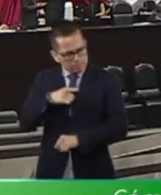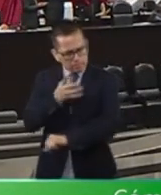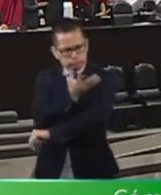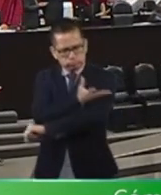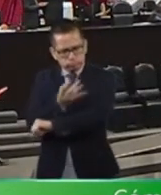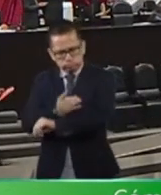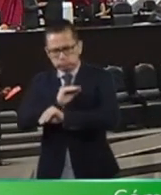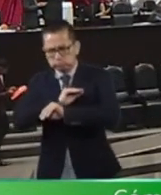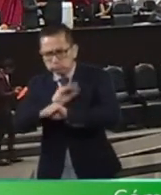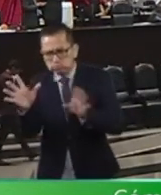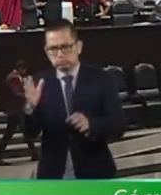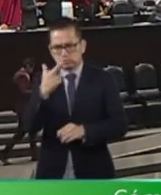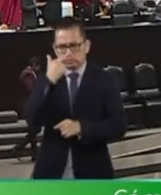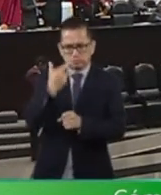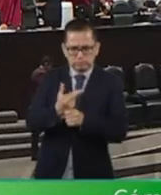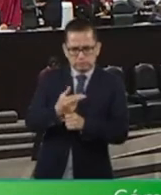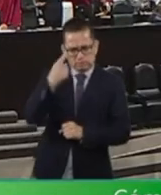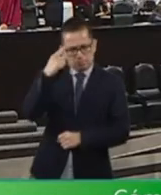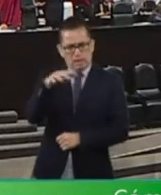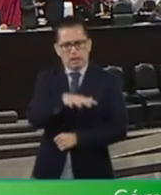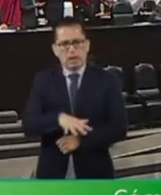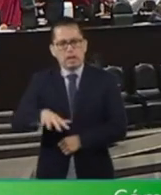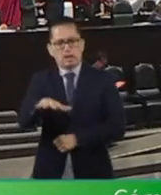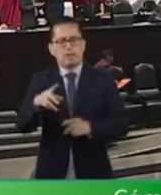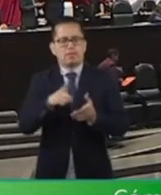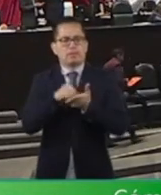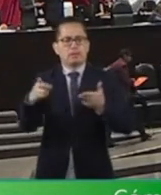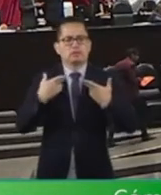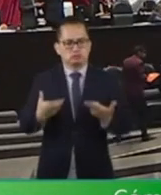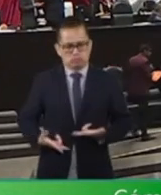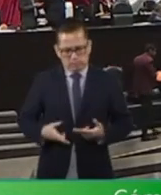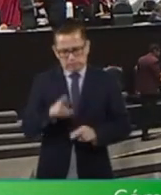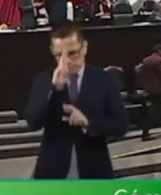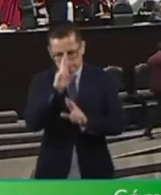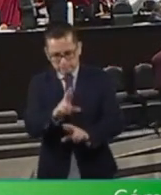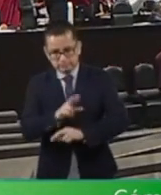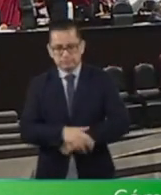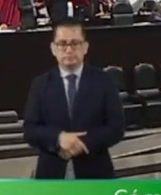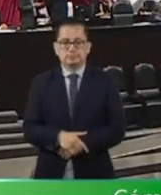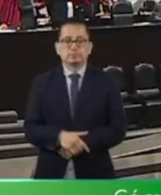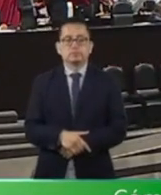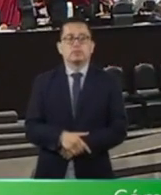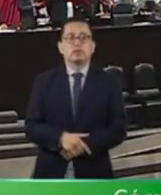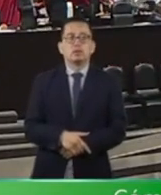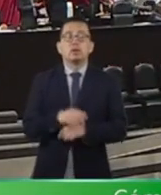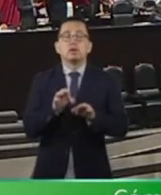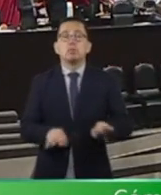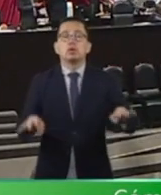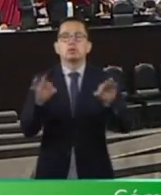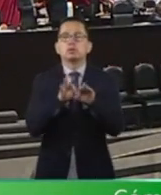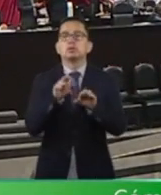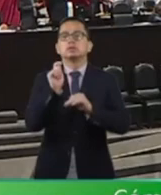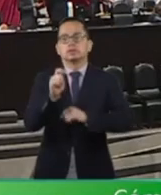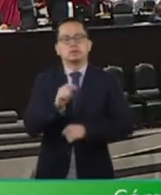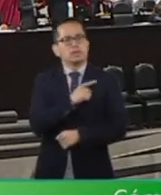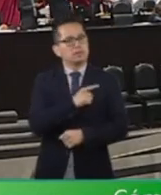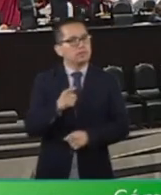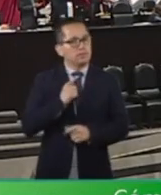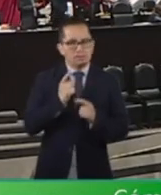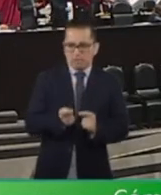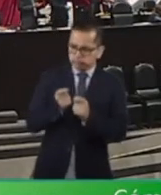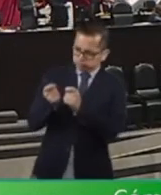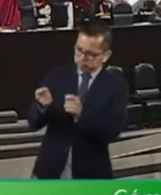responsables y comprometidas con los derechos humanos. Defender la civilidad no es un capricho, es